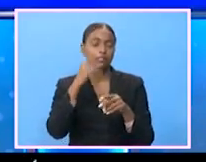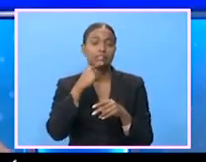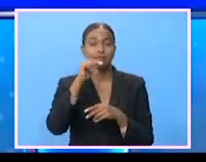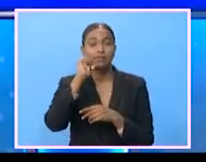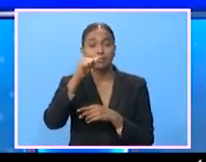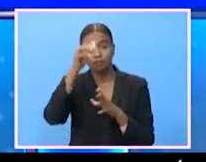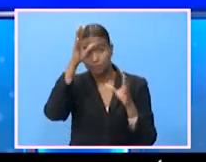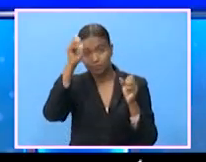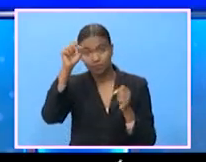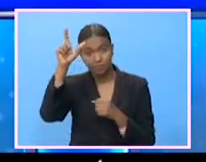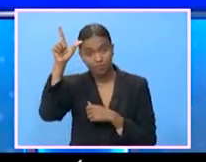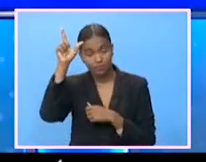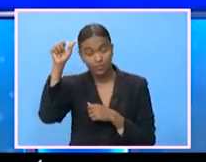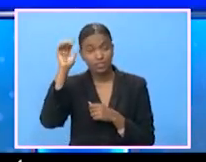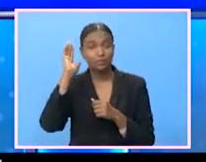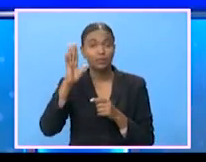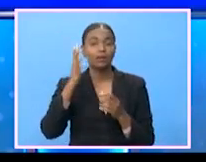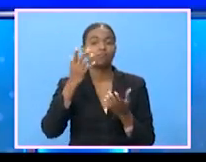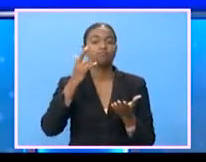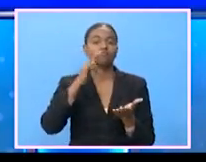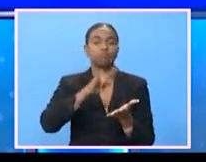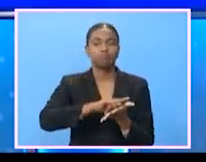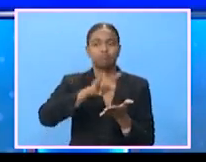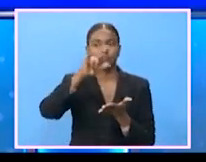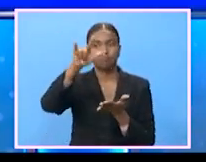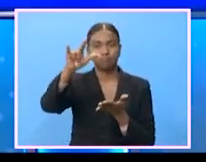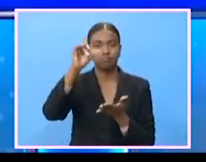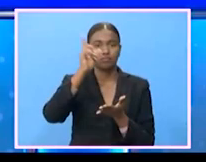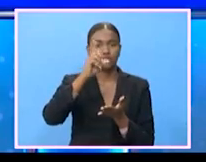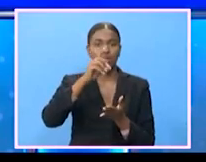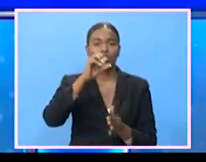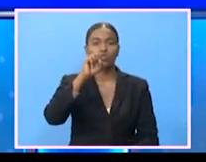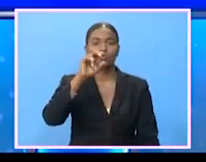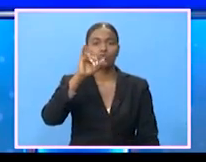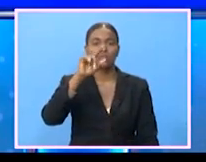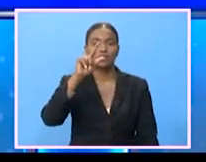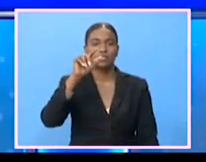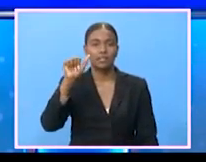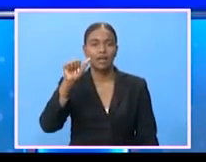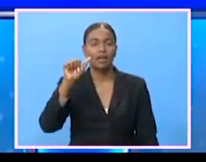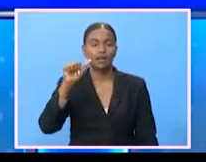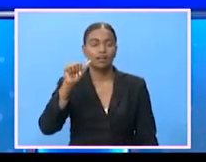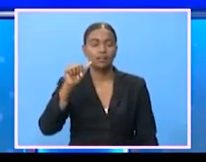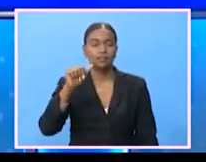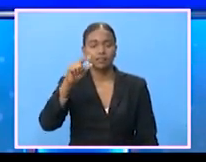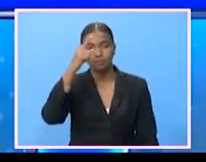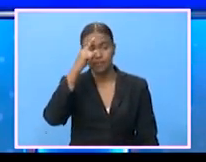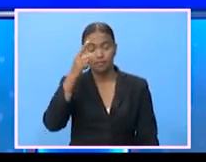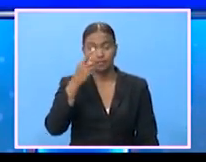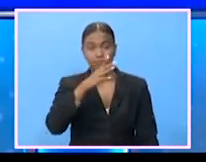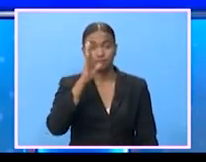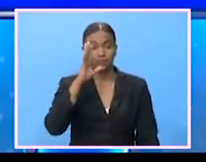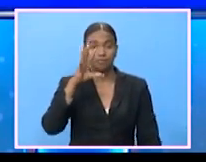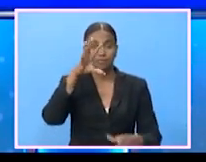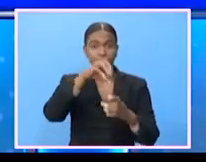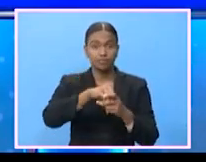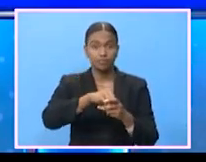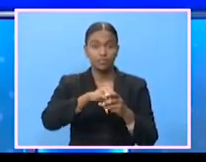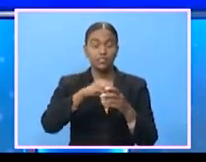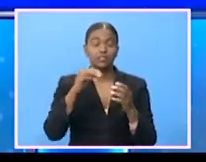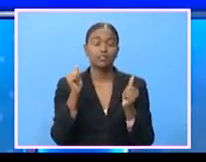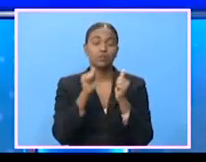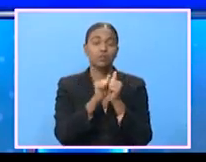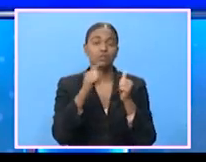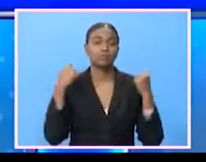el presidente Luis Abinader se dispone a salir hacia Suiza, Ginebra específicamente, donde participará de